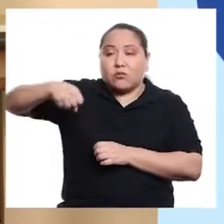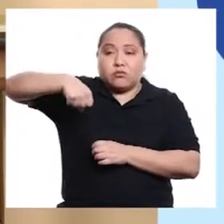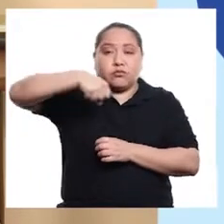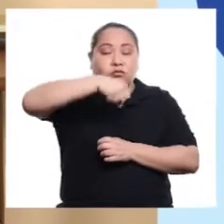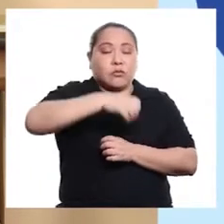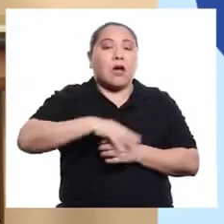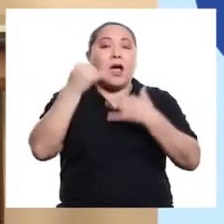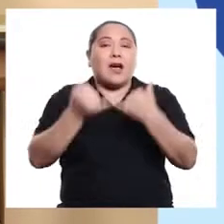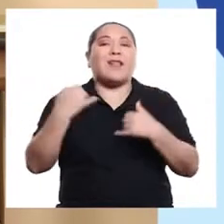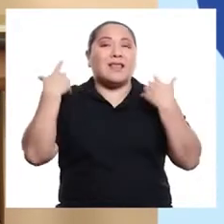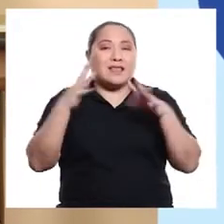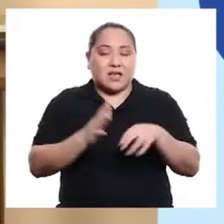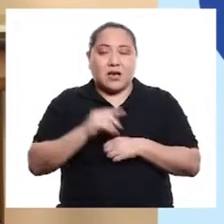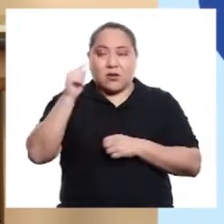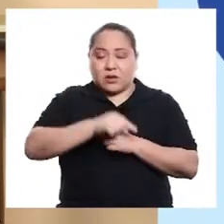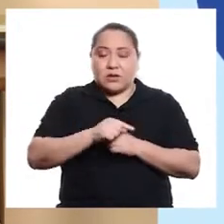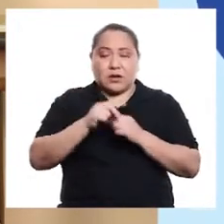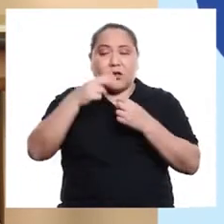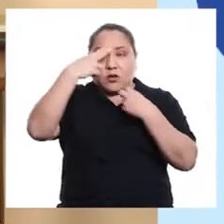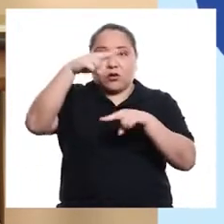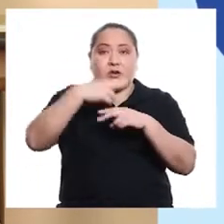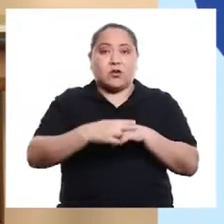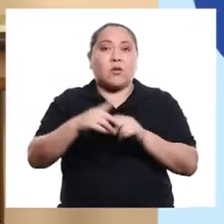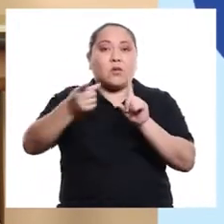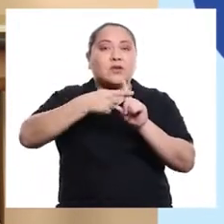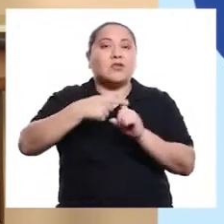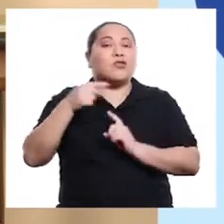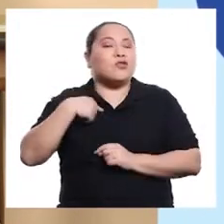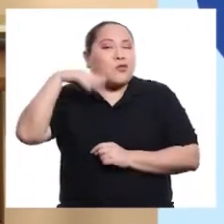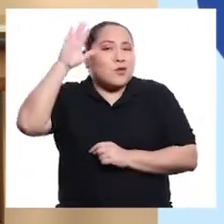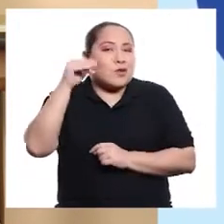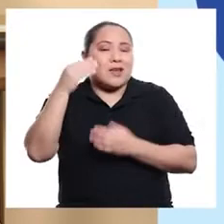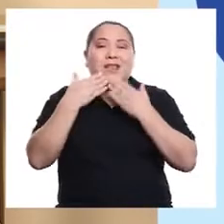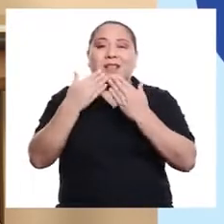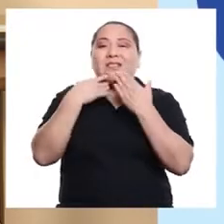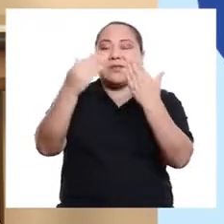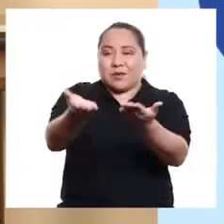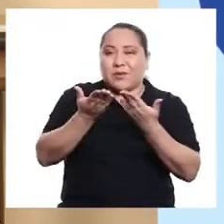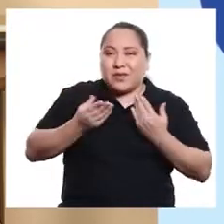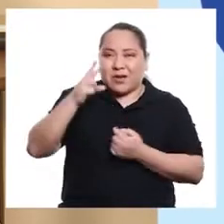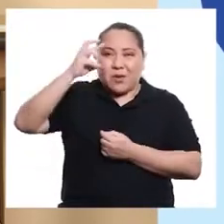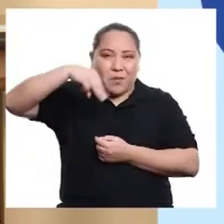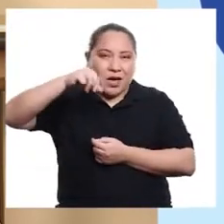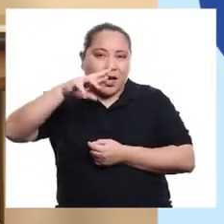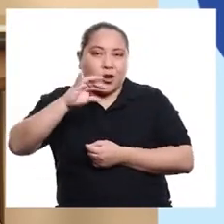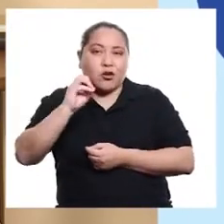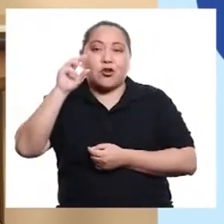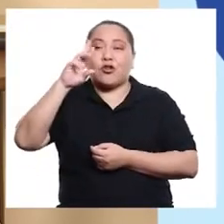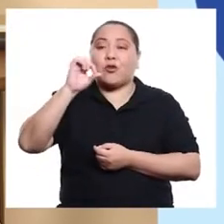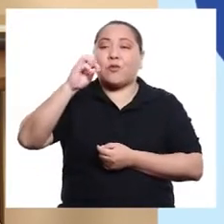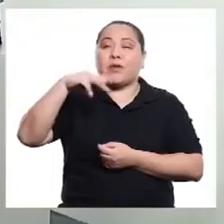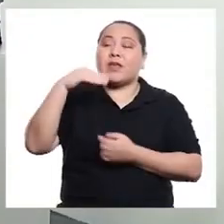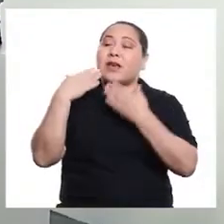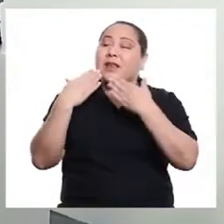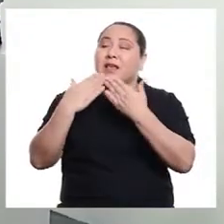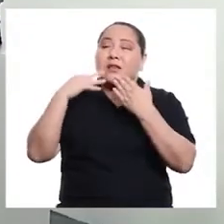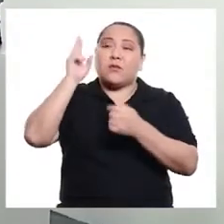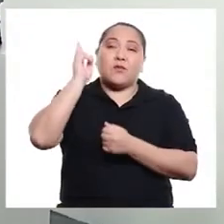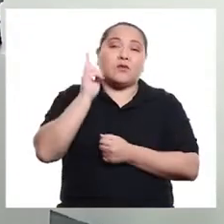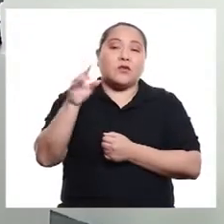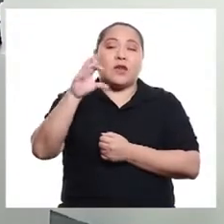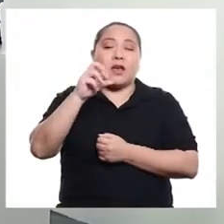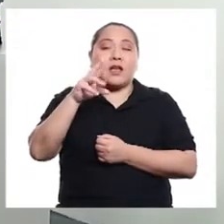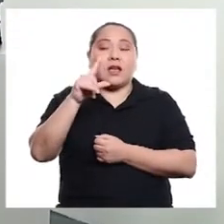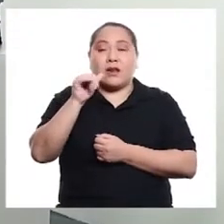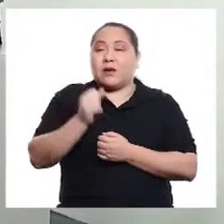portátiles. Ahora sí, con esta nota positiva, me despido. Gracias por la invitación, Mari Romina. Gracias,